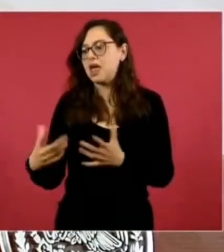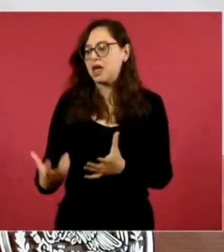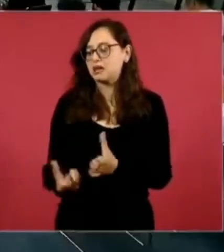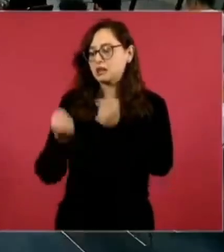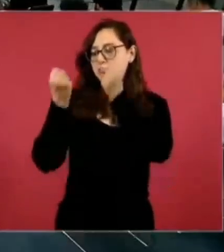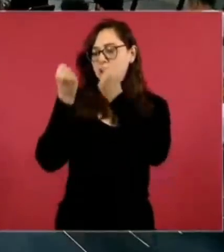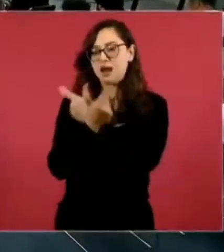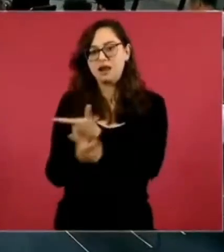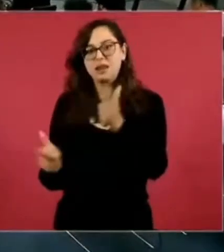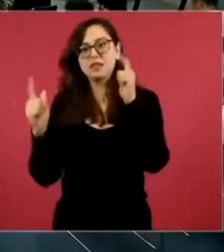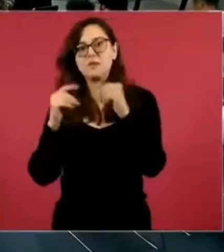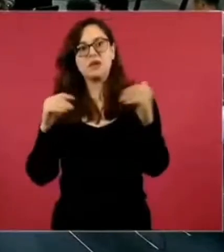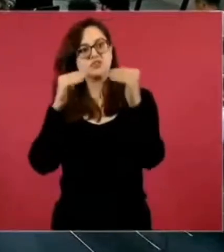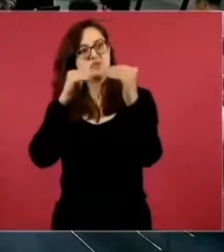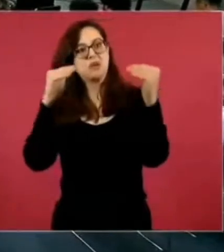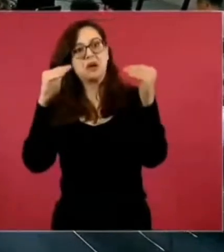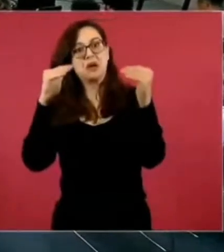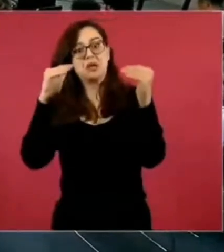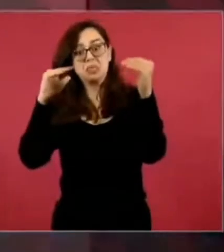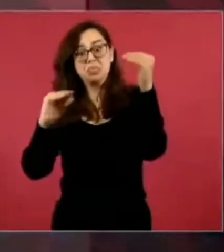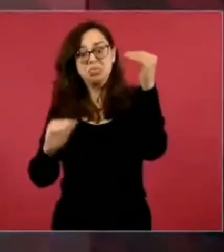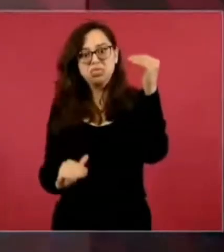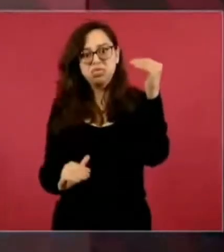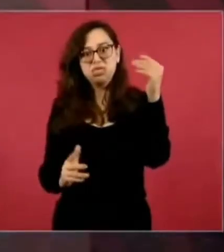Eso está por encima de cualquier tratado.